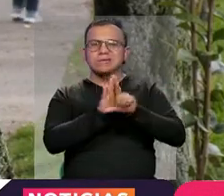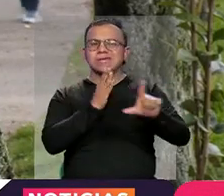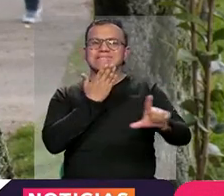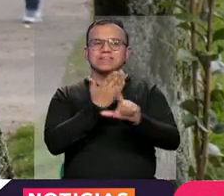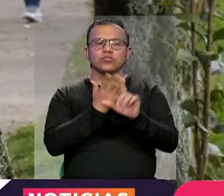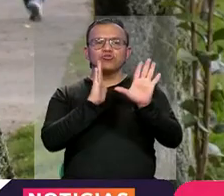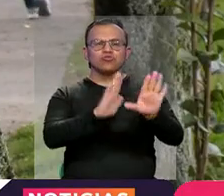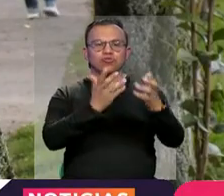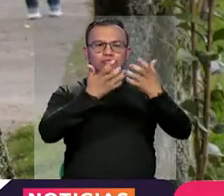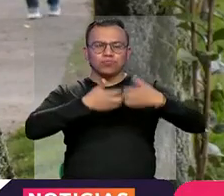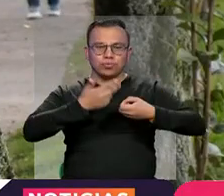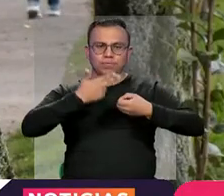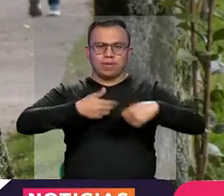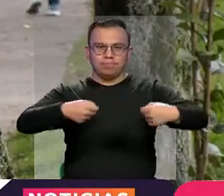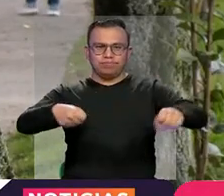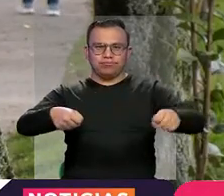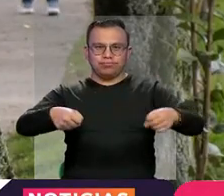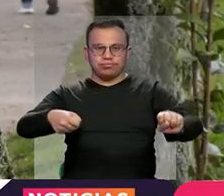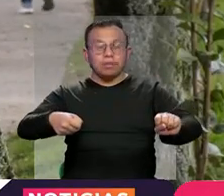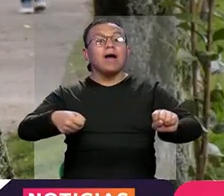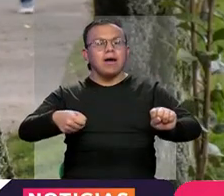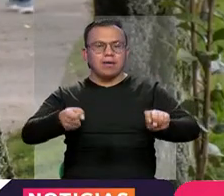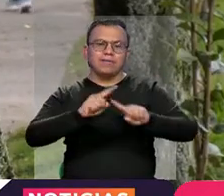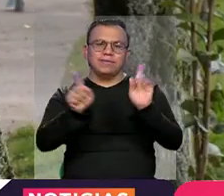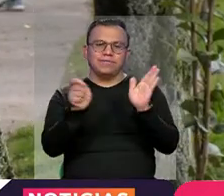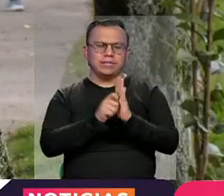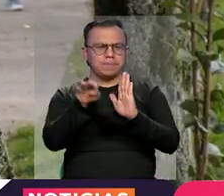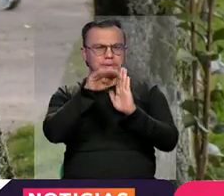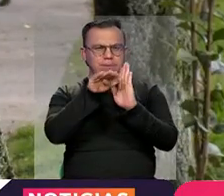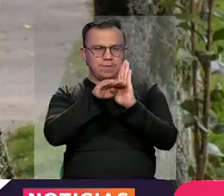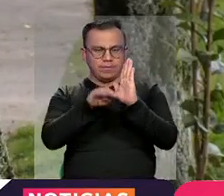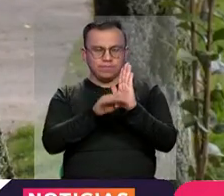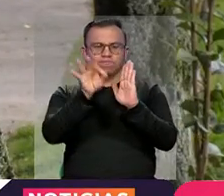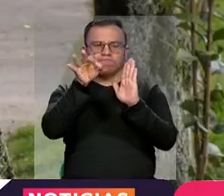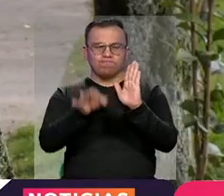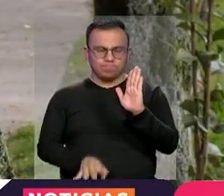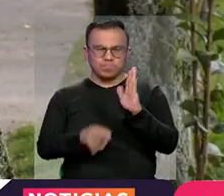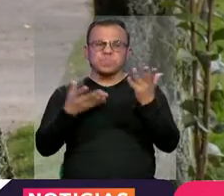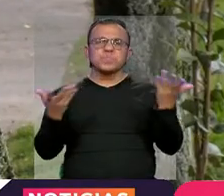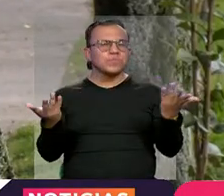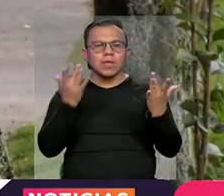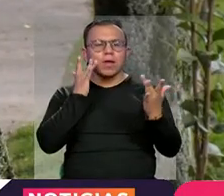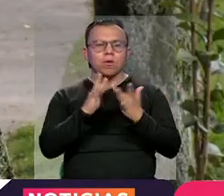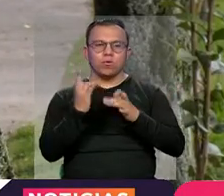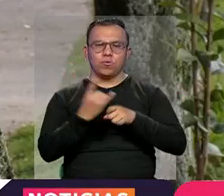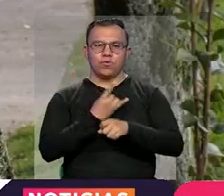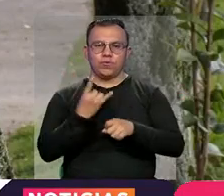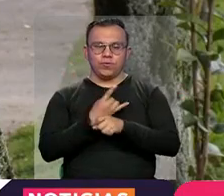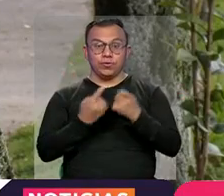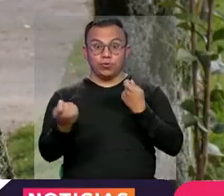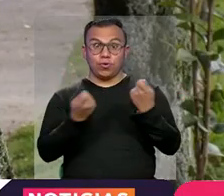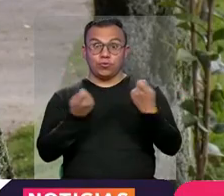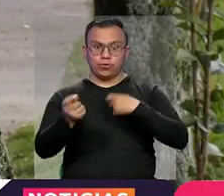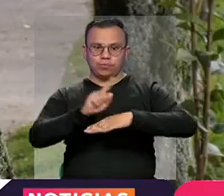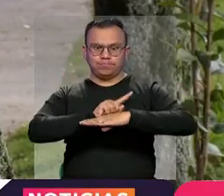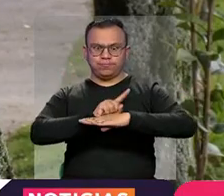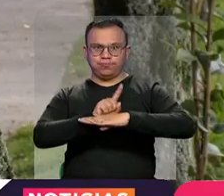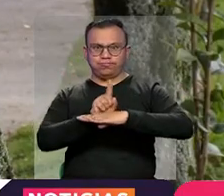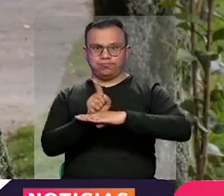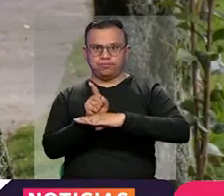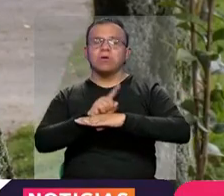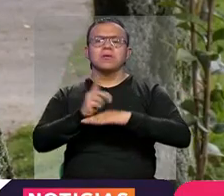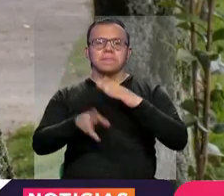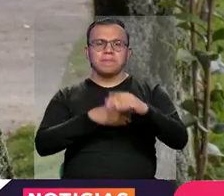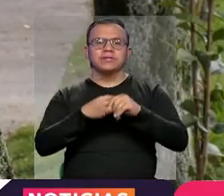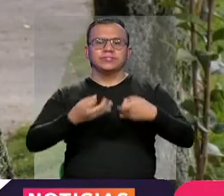son los mototaxis, que deben cumplir con diferentes parámetros, entre estos manejar la velocidad, también cumplir con